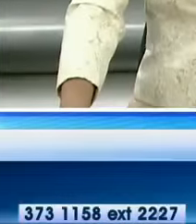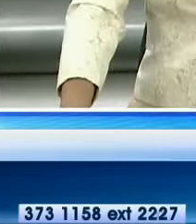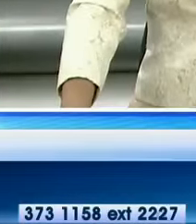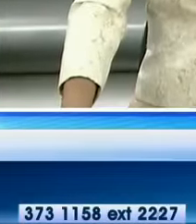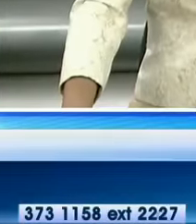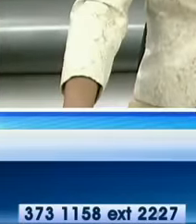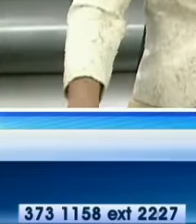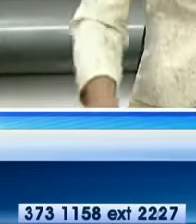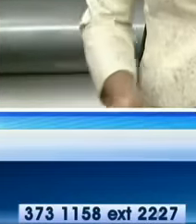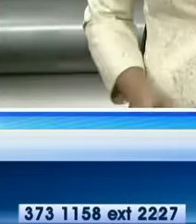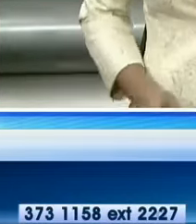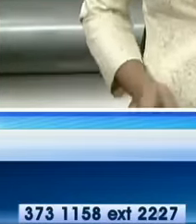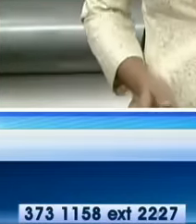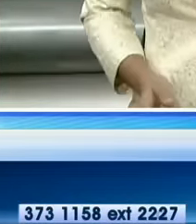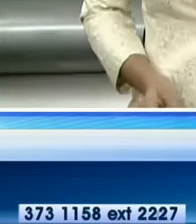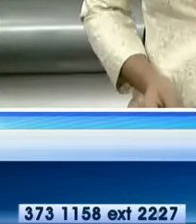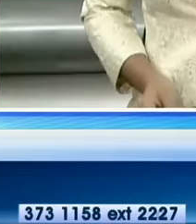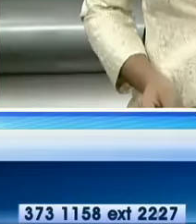con tu informe. Te escuchamos.